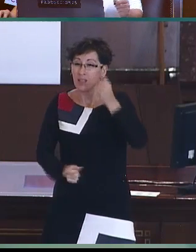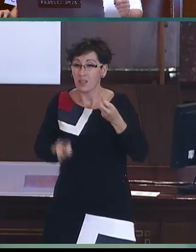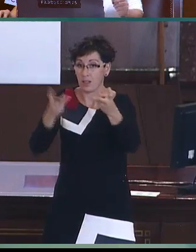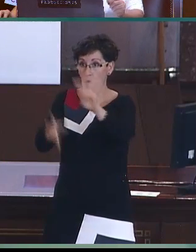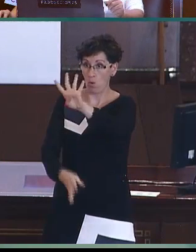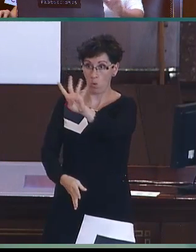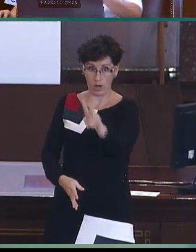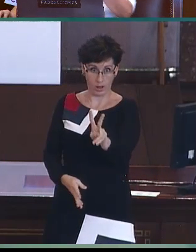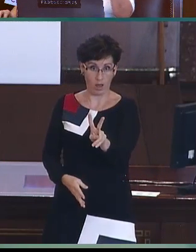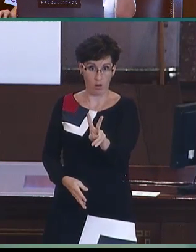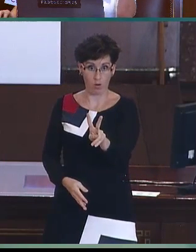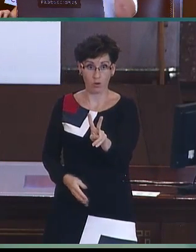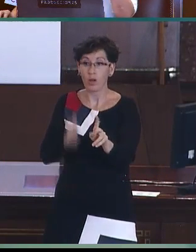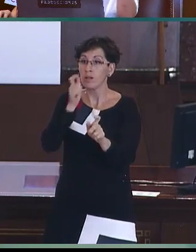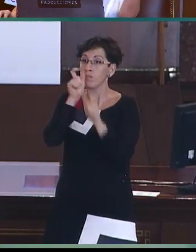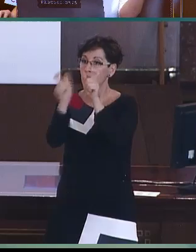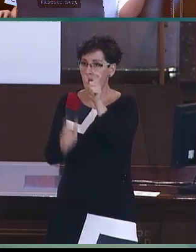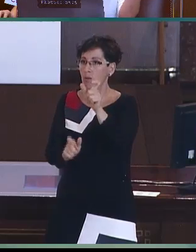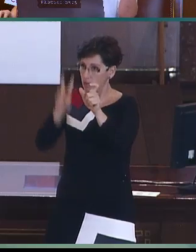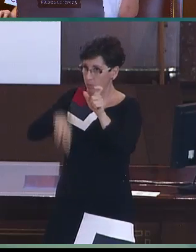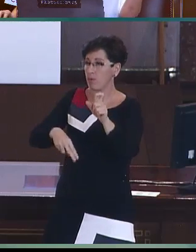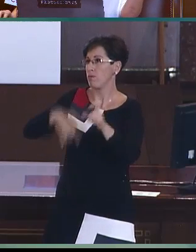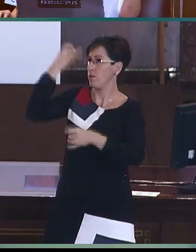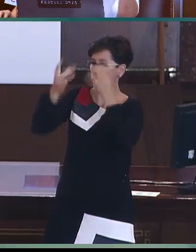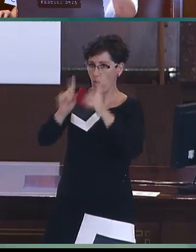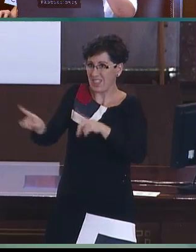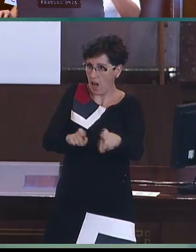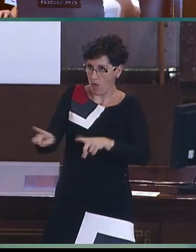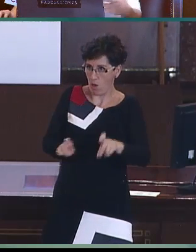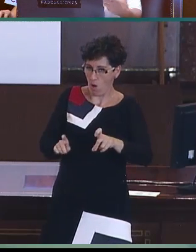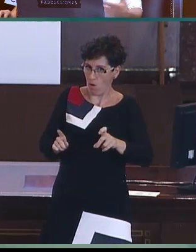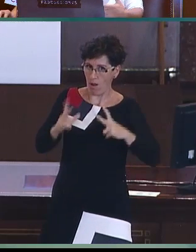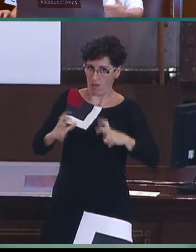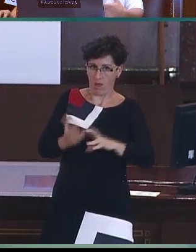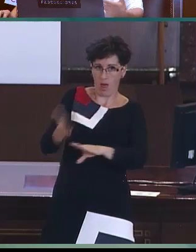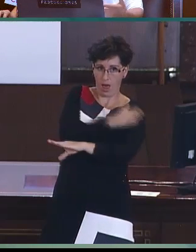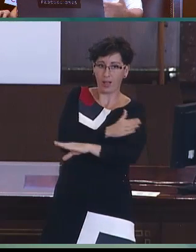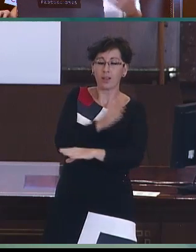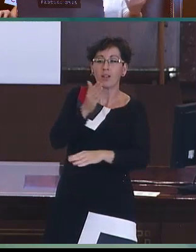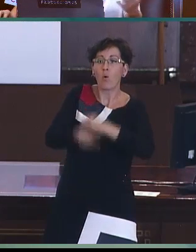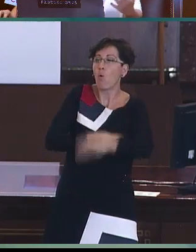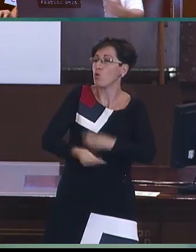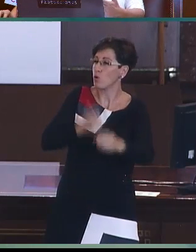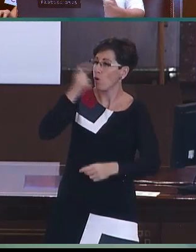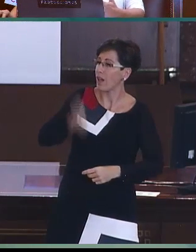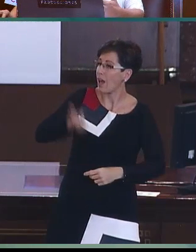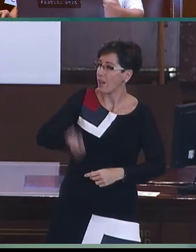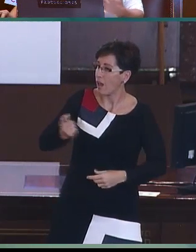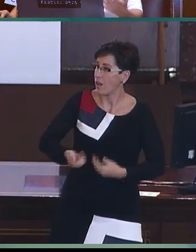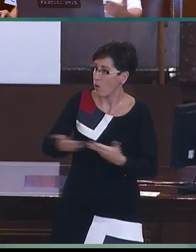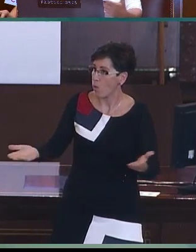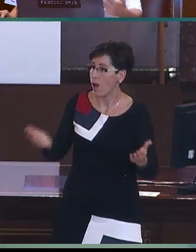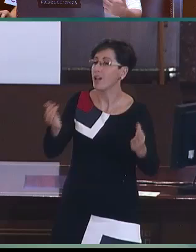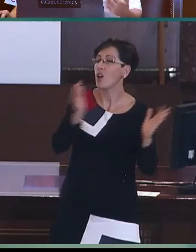y son palabras que han sido seleccionadas, como otras pruebas, como el Peabody, por ejemplo, por palabras de uso frecuente, ordenadas por orden